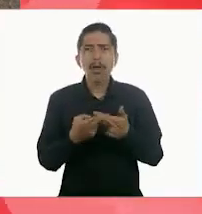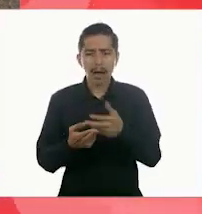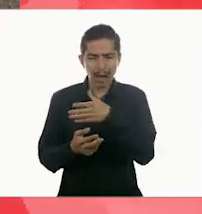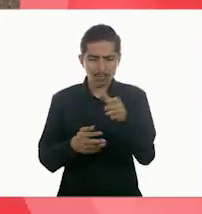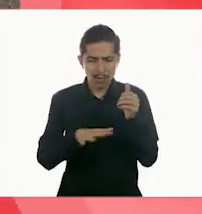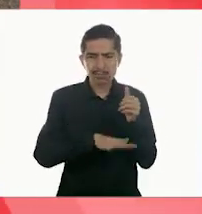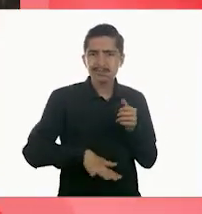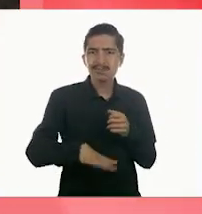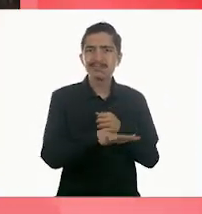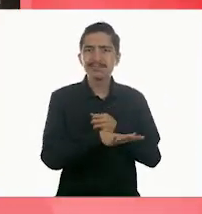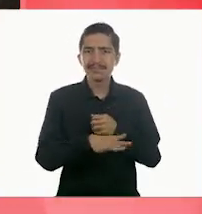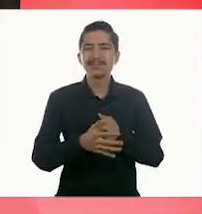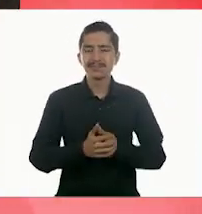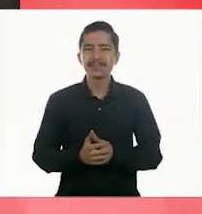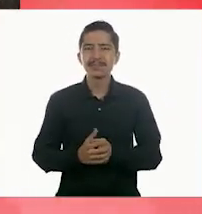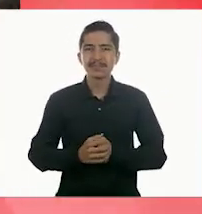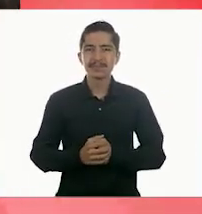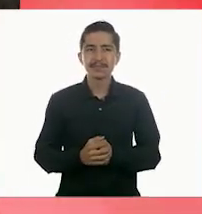agropecuaria.